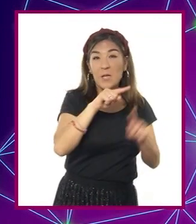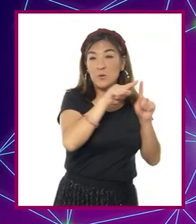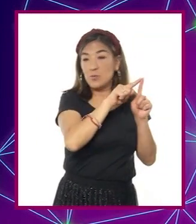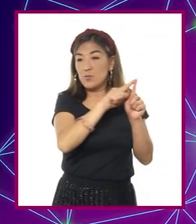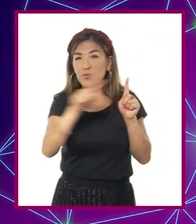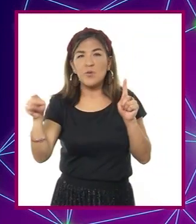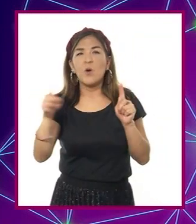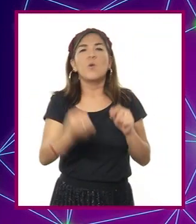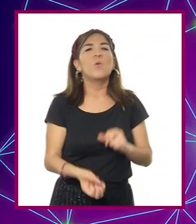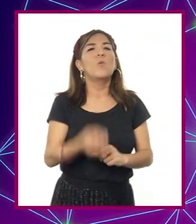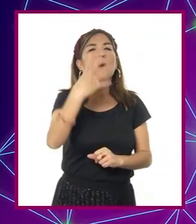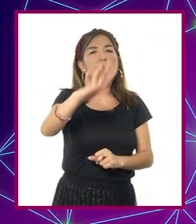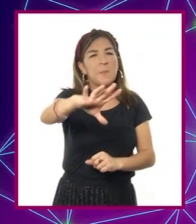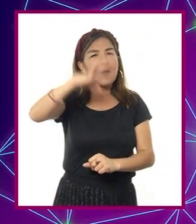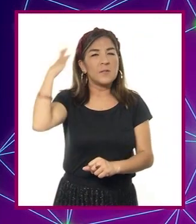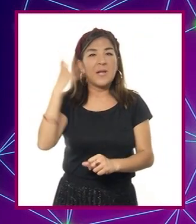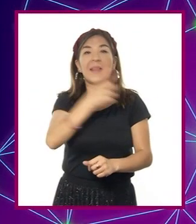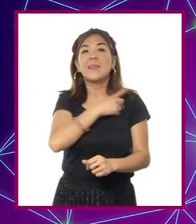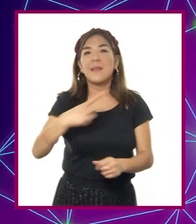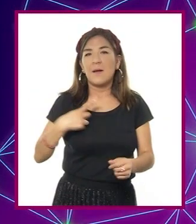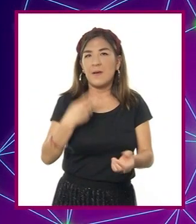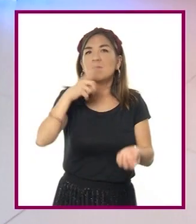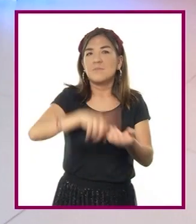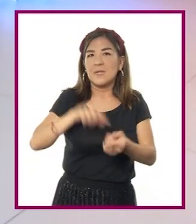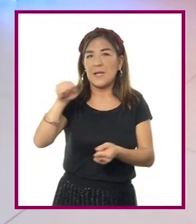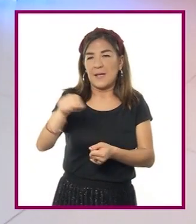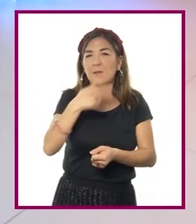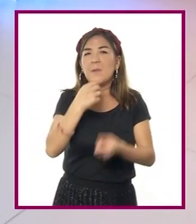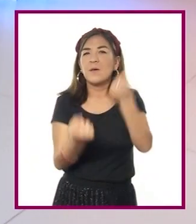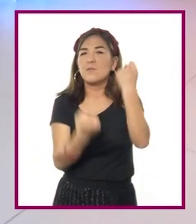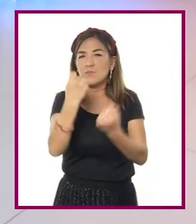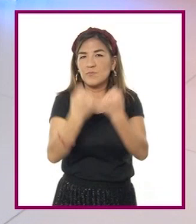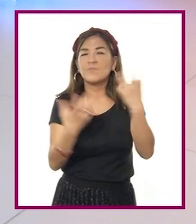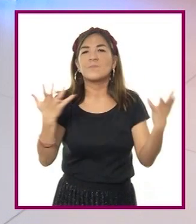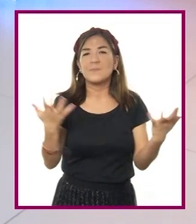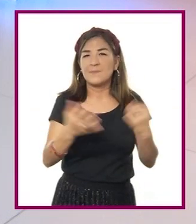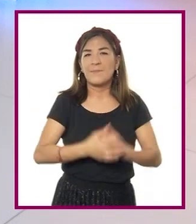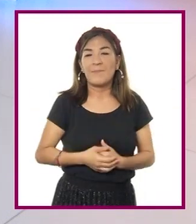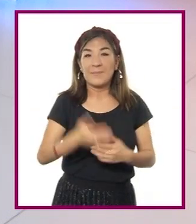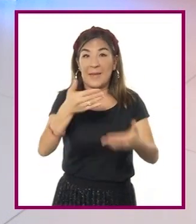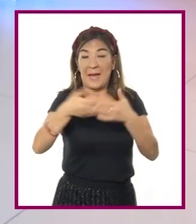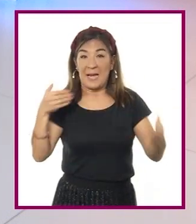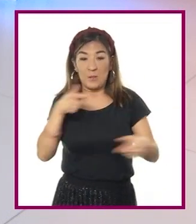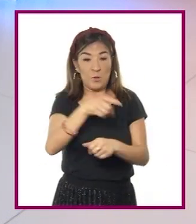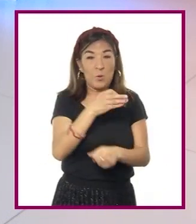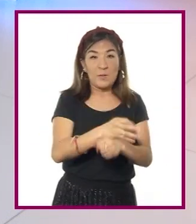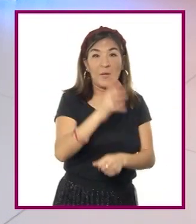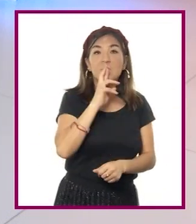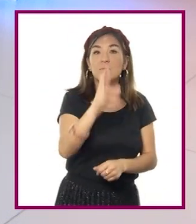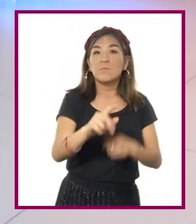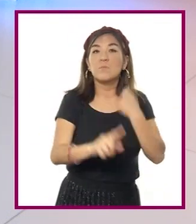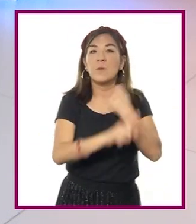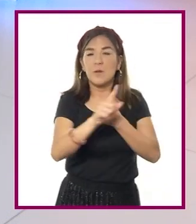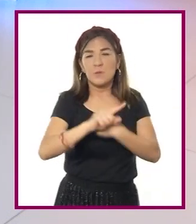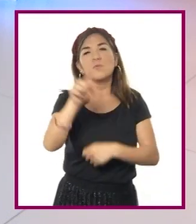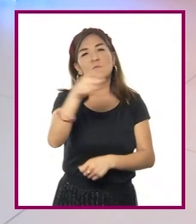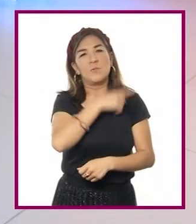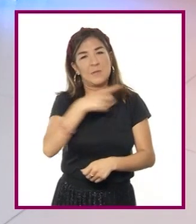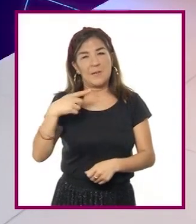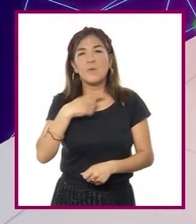velocidad promedio debería conducir? Antes de iniciar la resolución del problema,